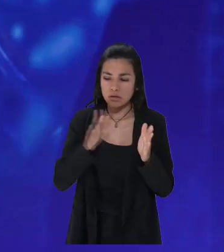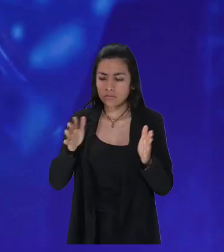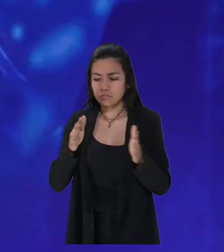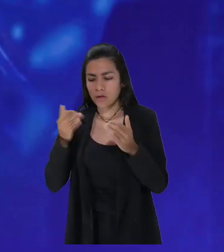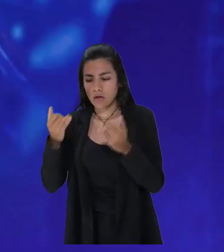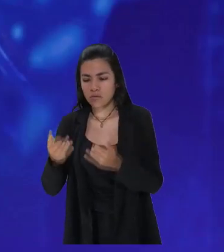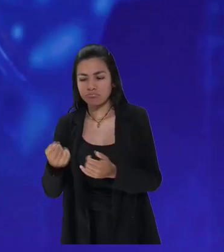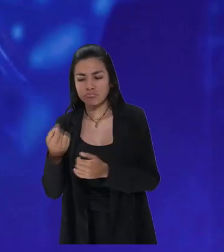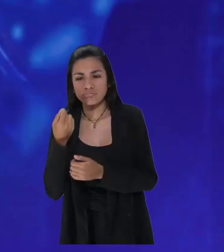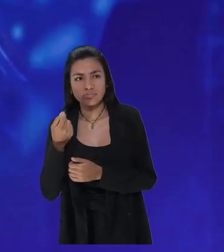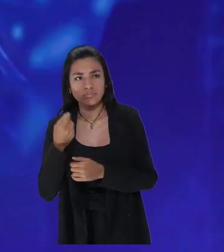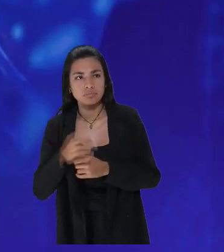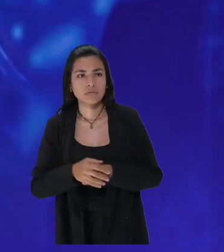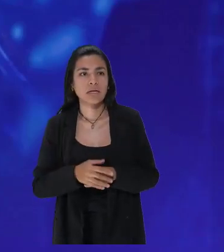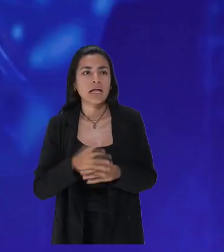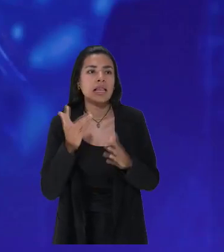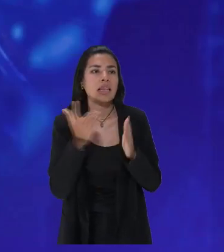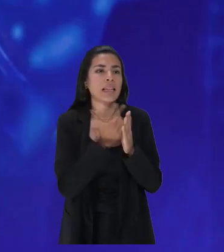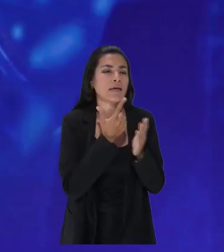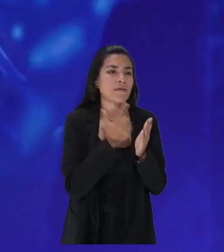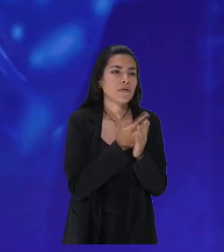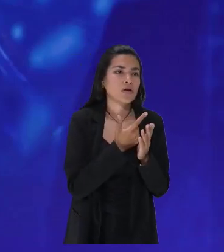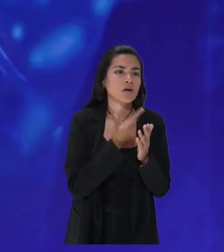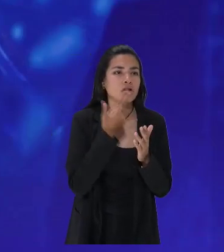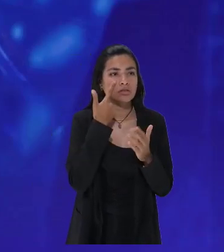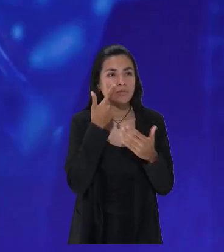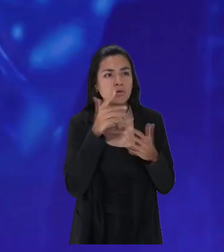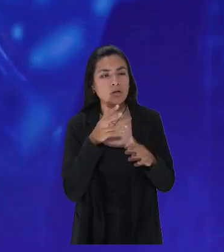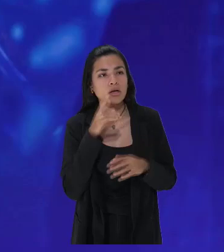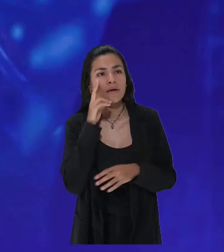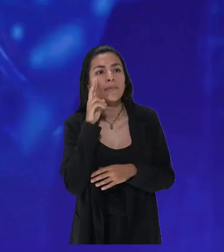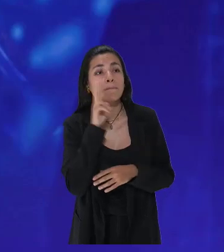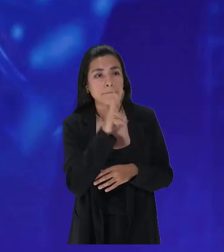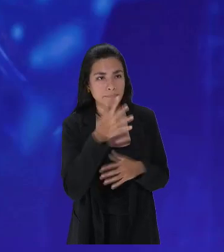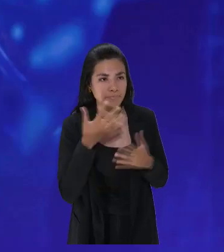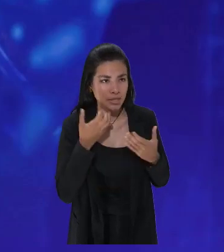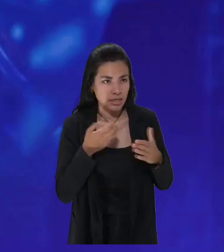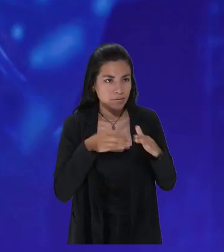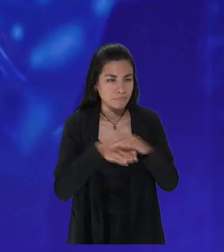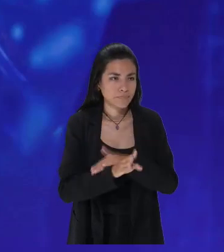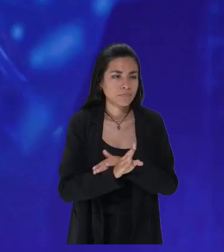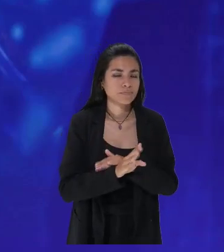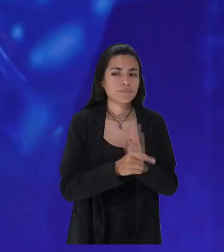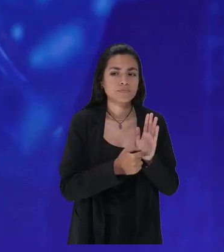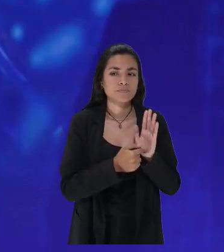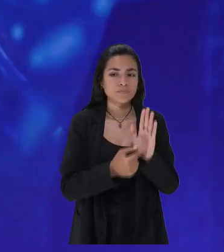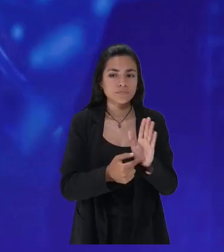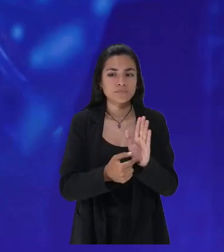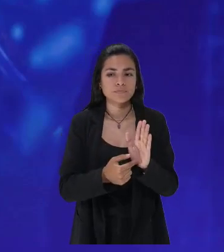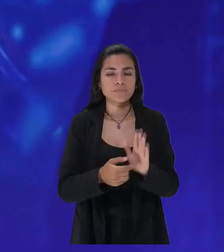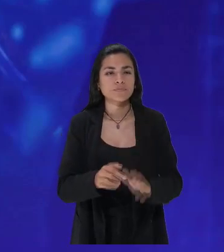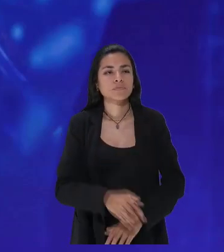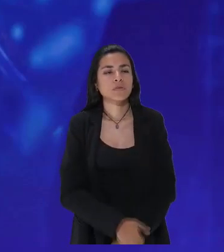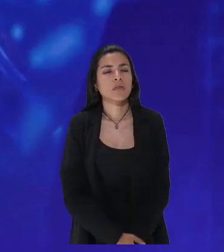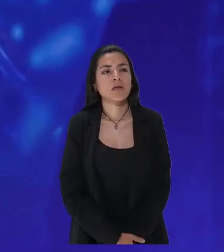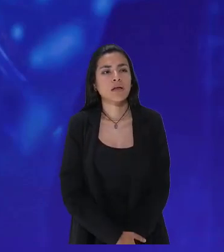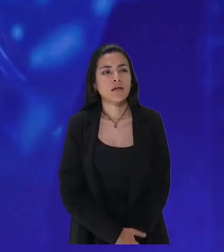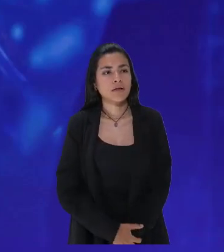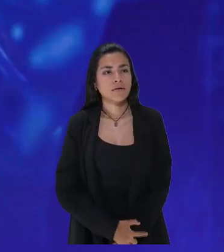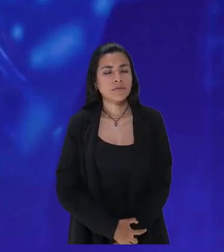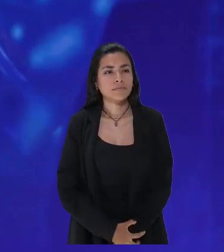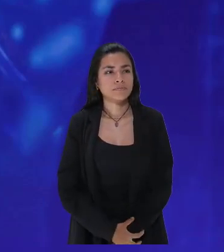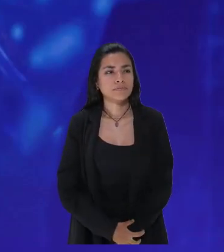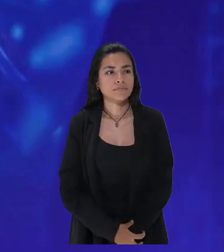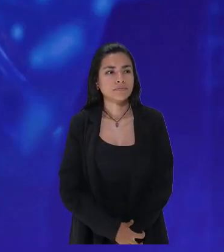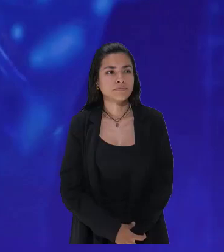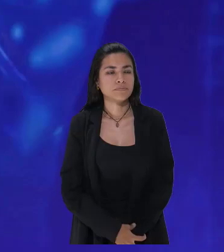tenemos libro, simulación y entramos acá en donde les quiero mostrar cómo sucede estos escenarios. Entonces